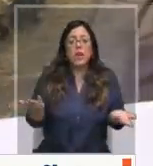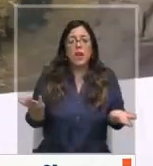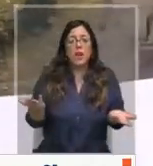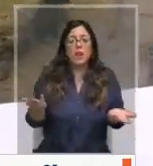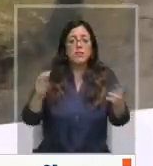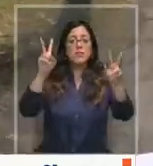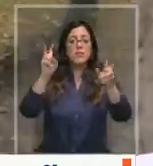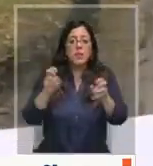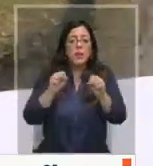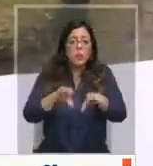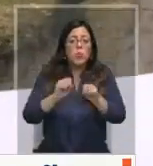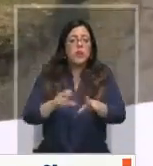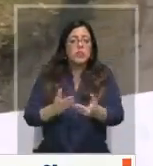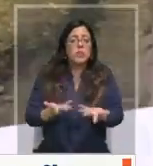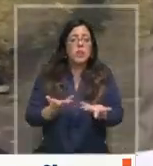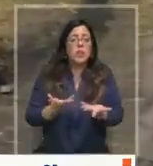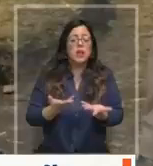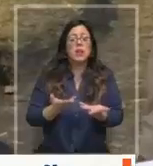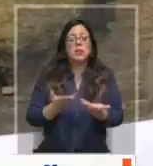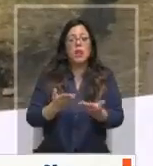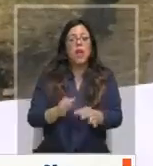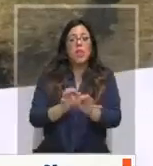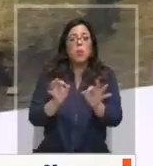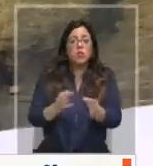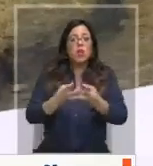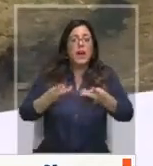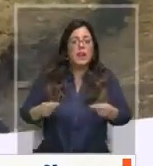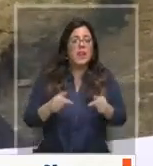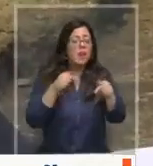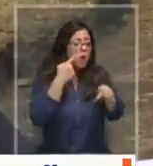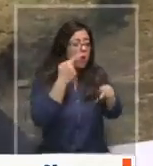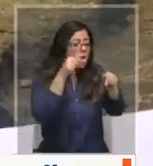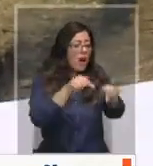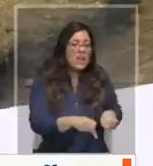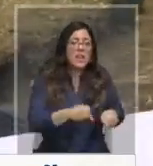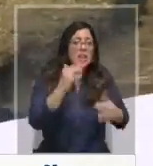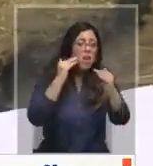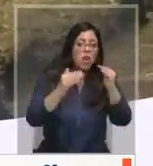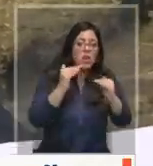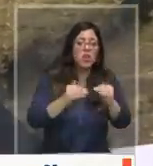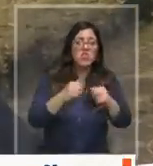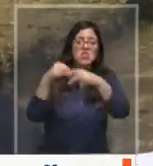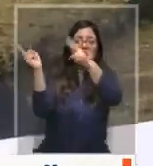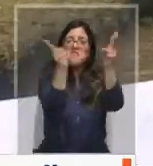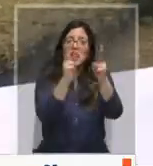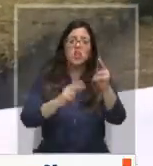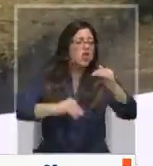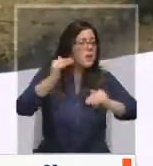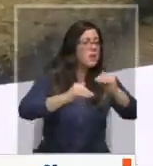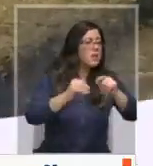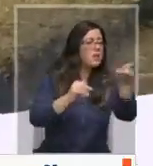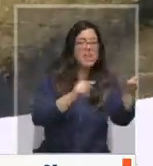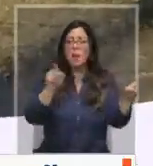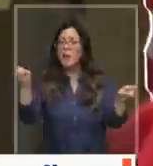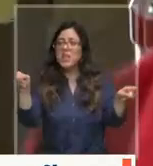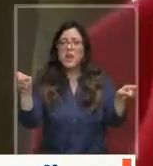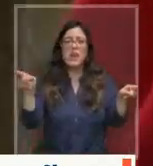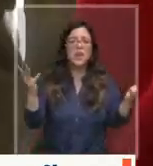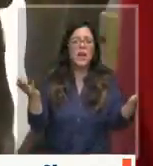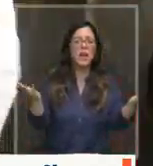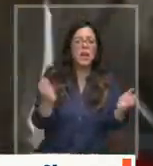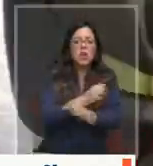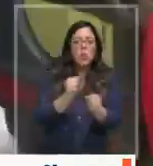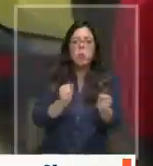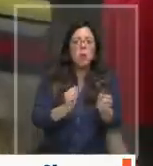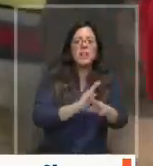clase. Si hay viento norte, los niños deben faltar. No pueden hacer educación física, tienen que estar encerrados en la sala. No es justo. Y